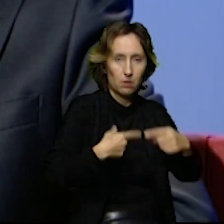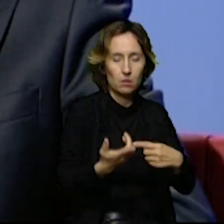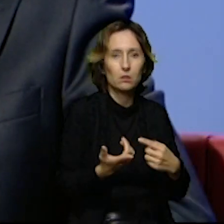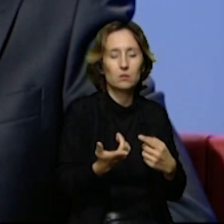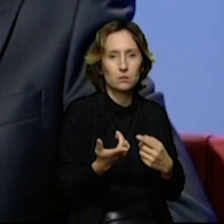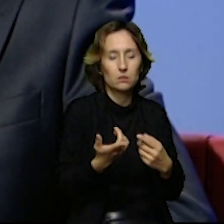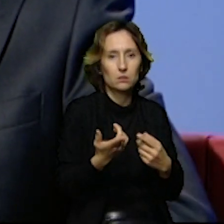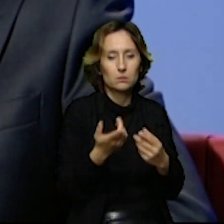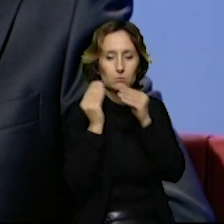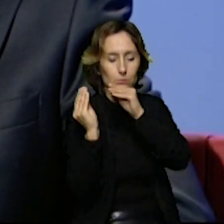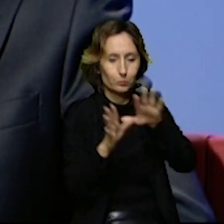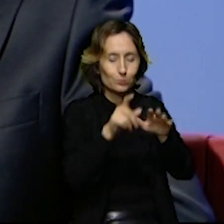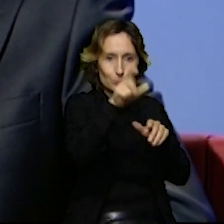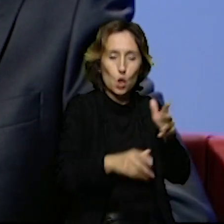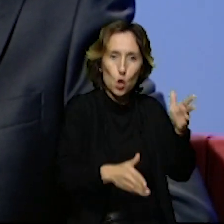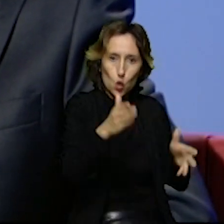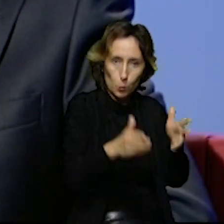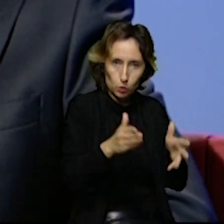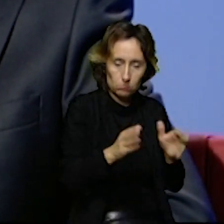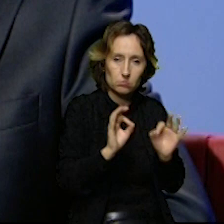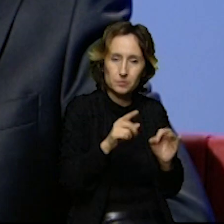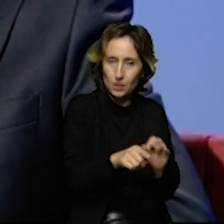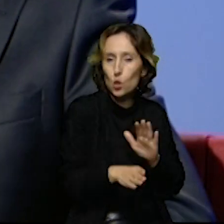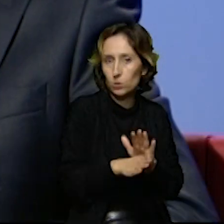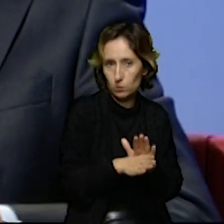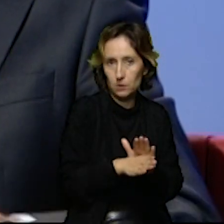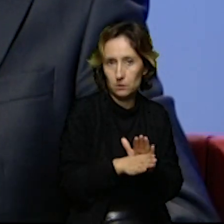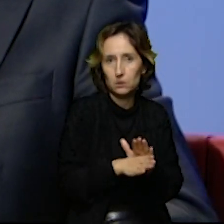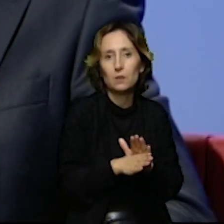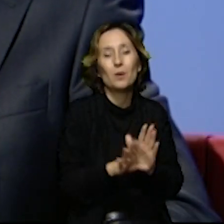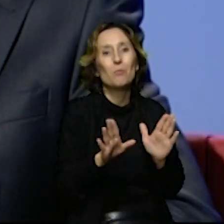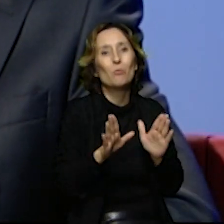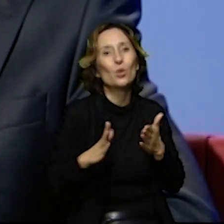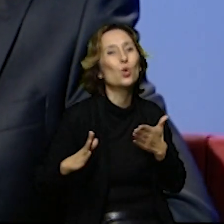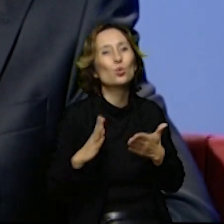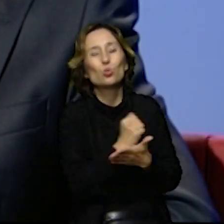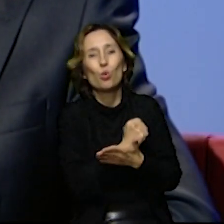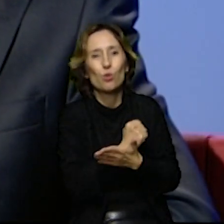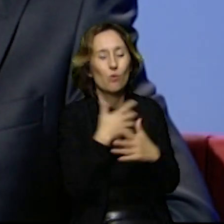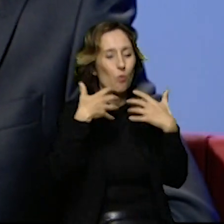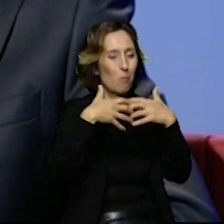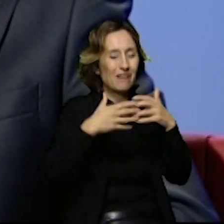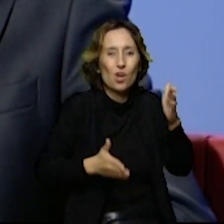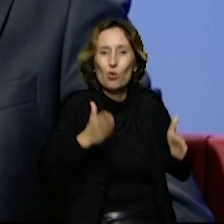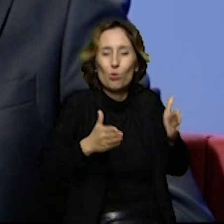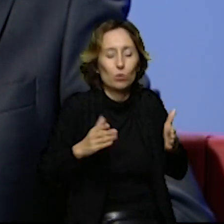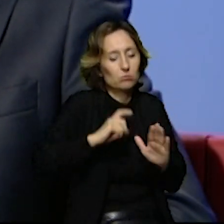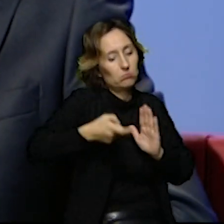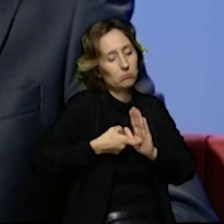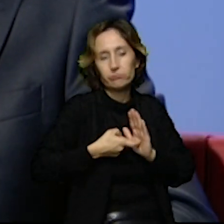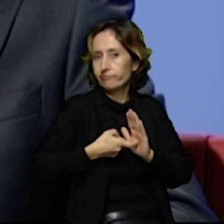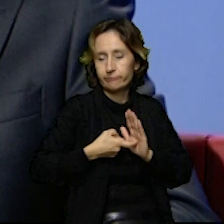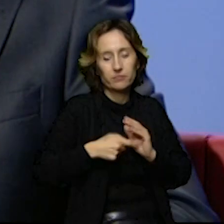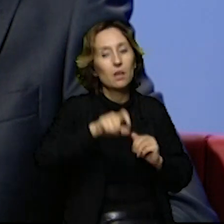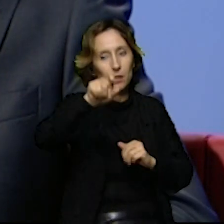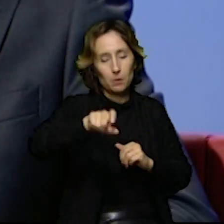sido sustituidas por robots. Eso va a continuar, pero no todo van a ser robots, ¿eh? Va a tener que haber